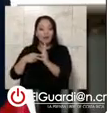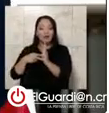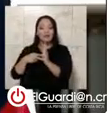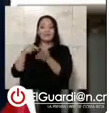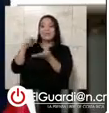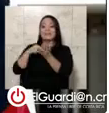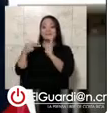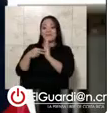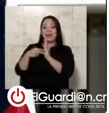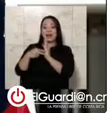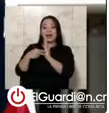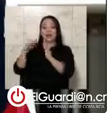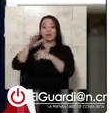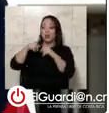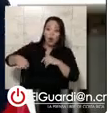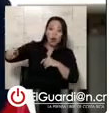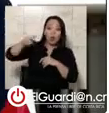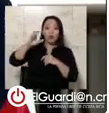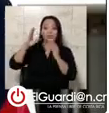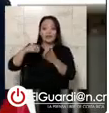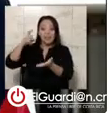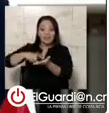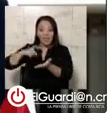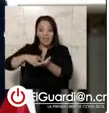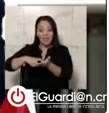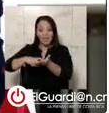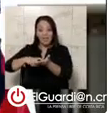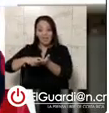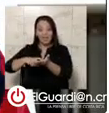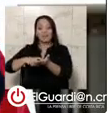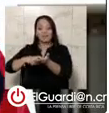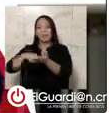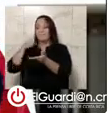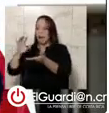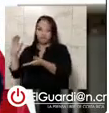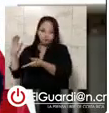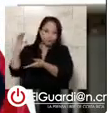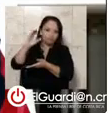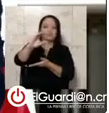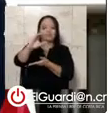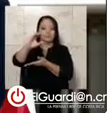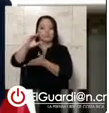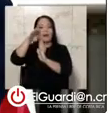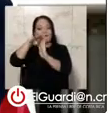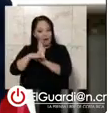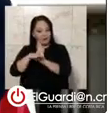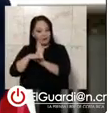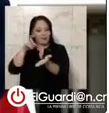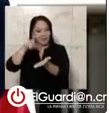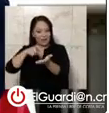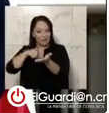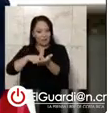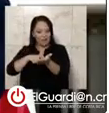a lo que debemos todos juntos, ticos. Le vamos a dar al principal de la tarjeta.